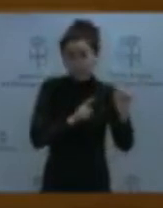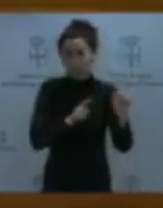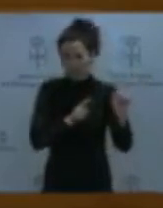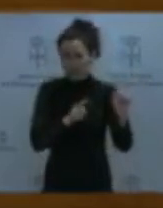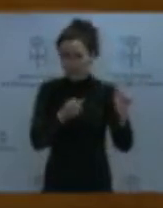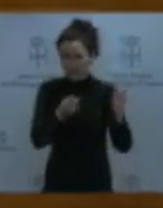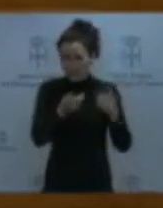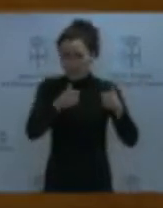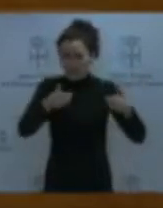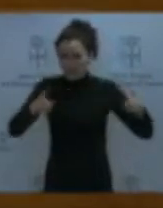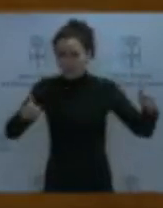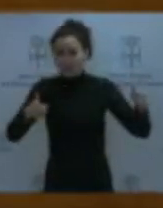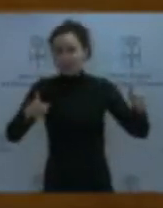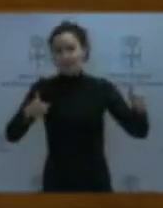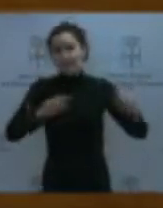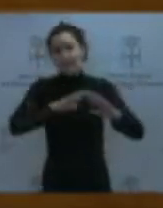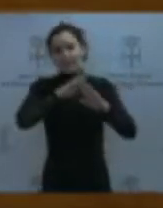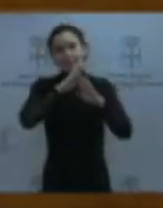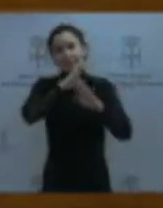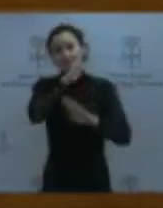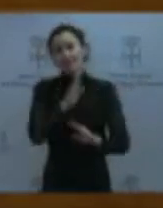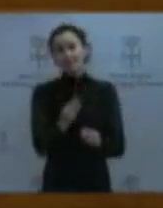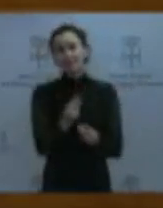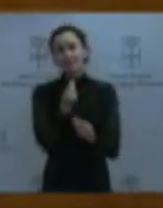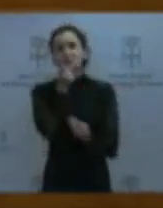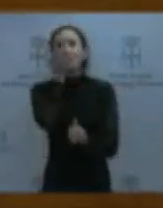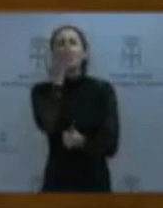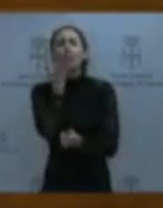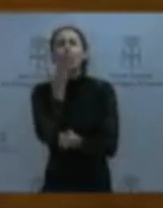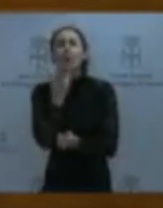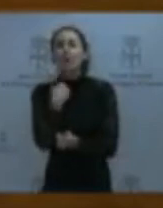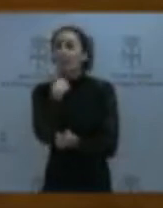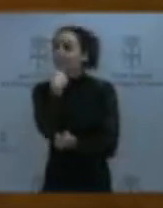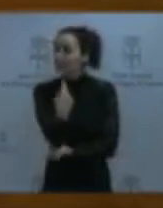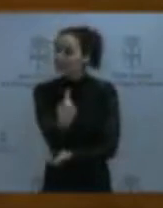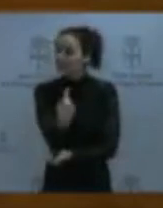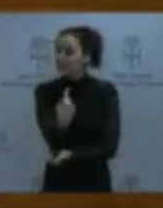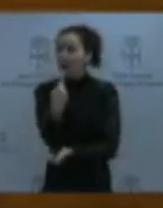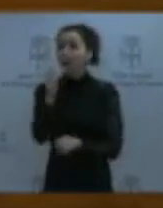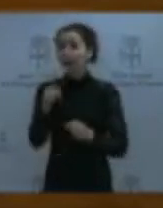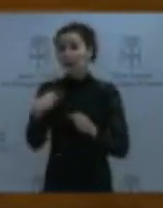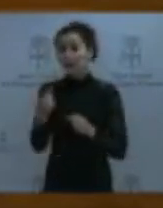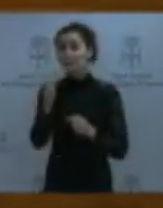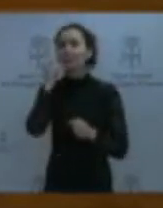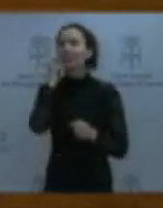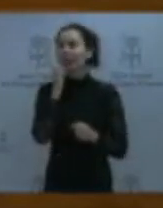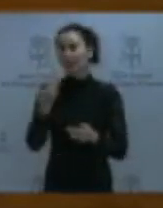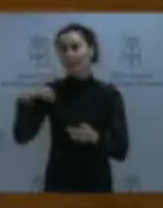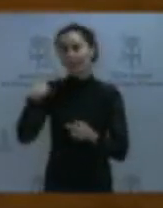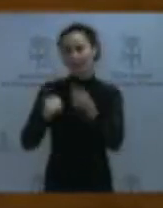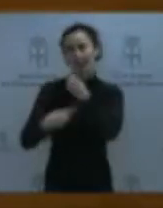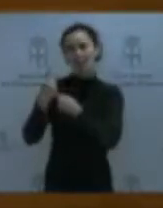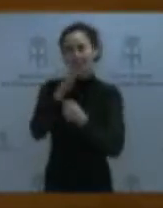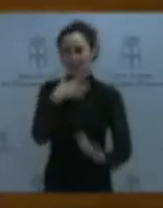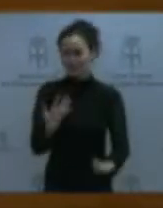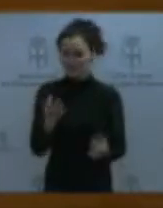usted le cuesta mucho más hablar. Tampoco el Rajoy es distinto al de hoy, el que tenía hace un año. Las políticas de